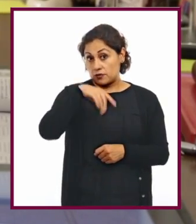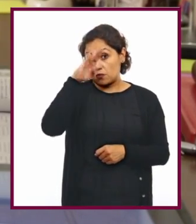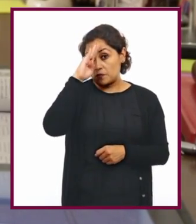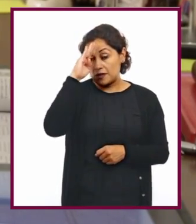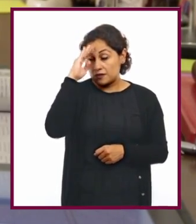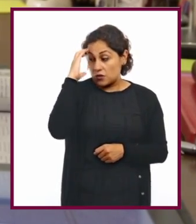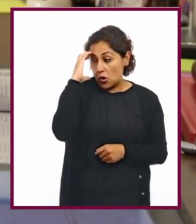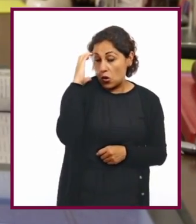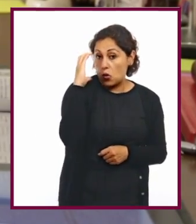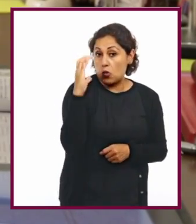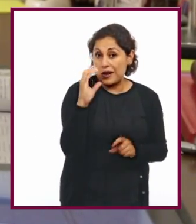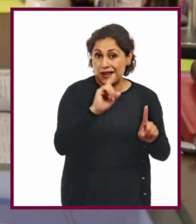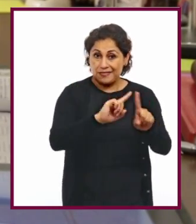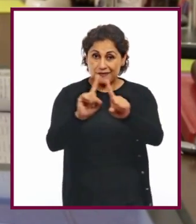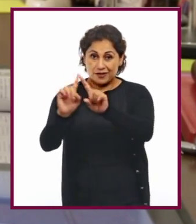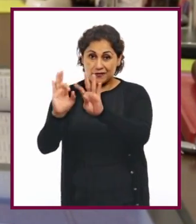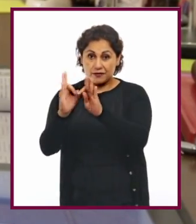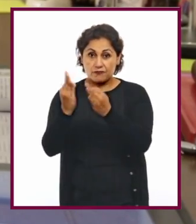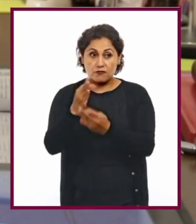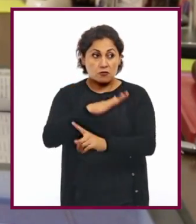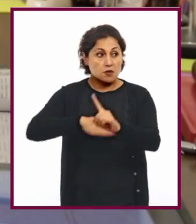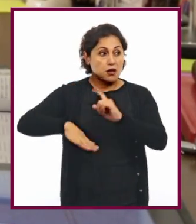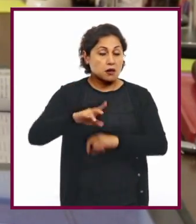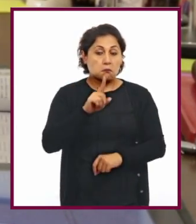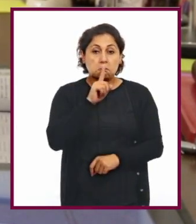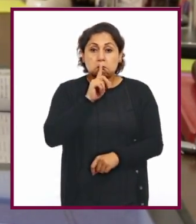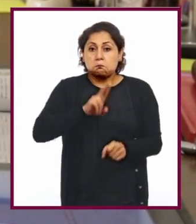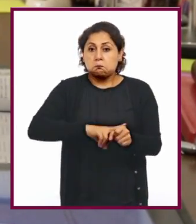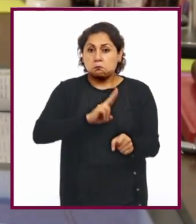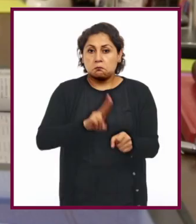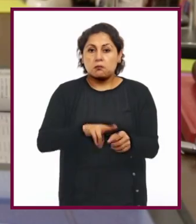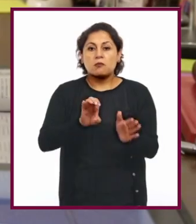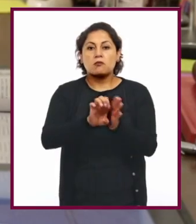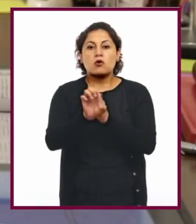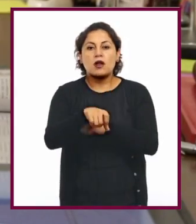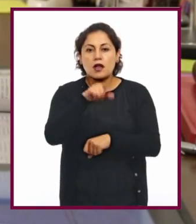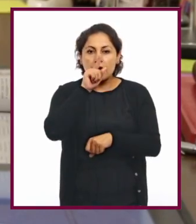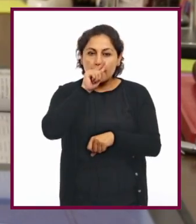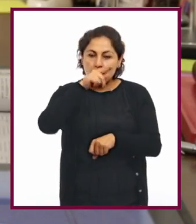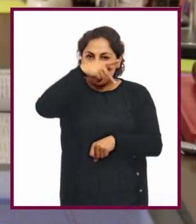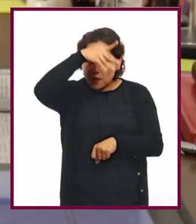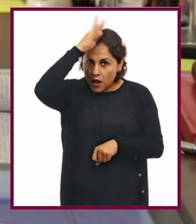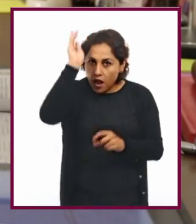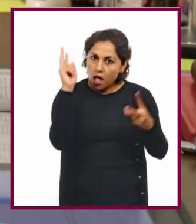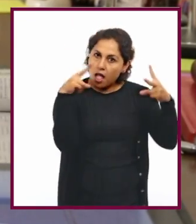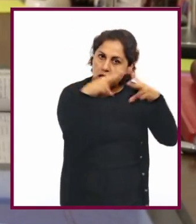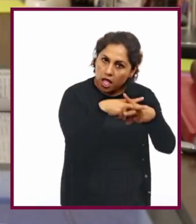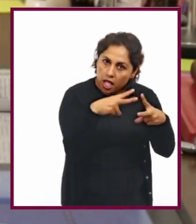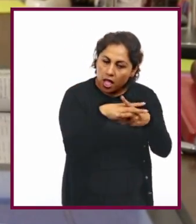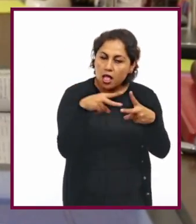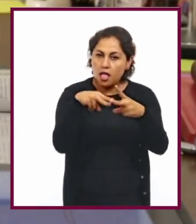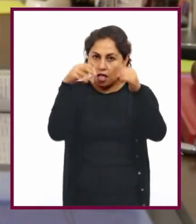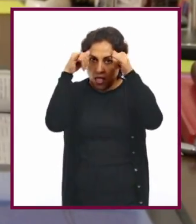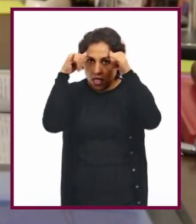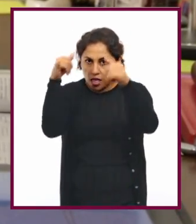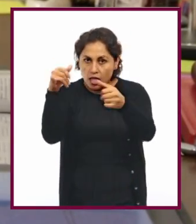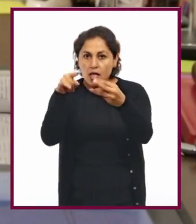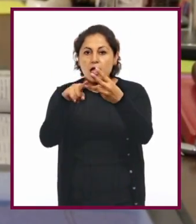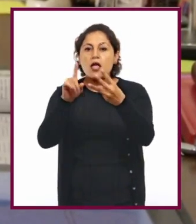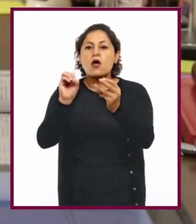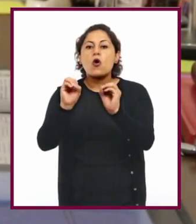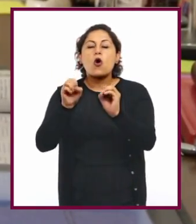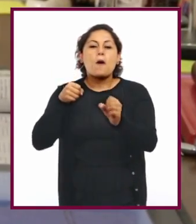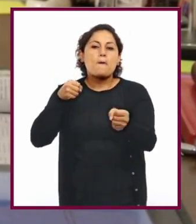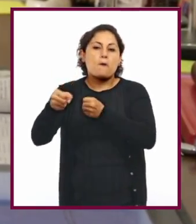También pienso que hay formas de crueldad que se han normalizado en nuestra sociedad, como las peleas de gallos, las corridas de toros o los deportes